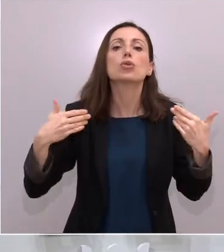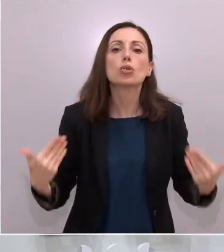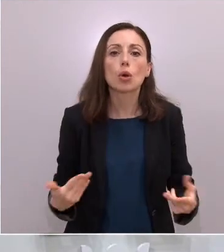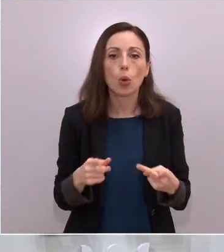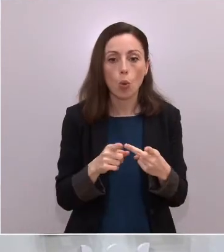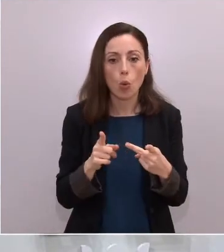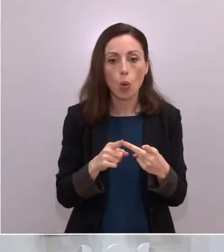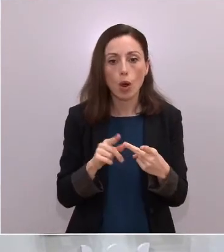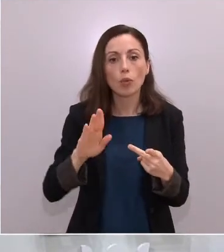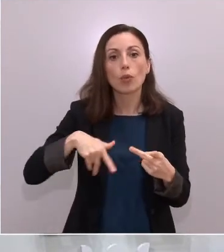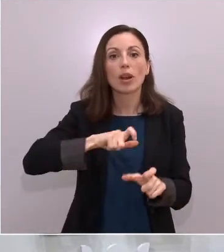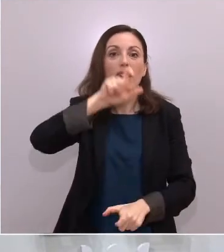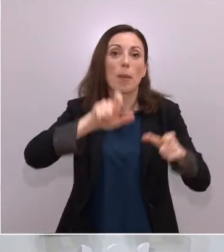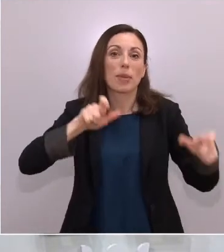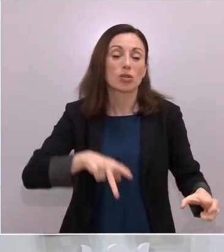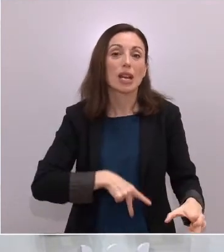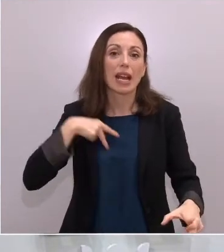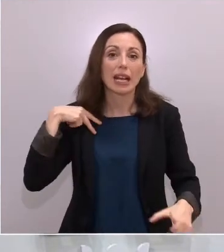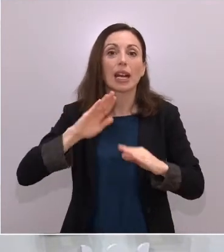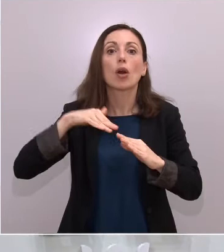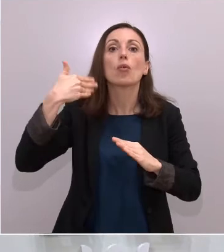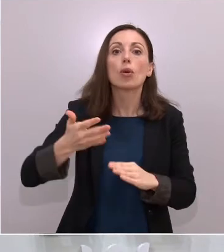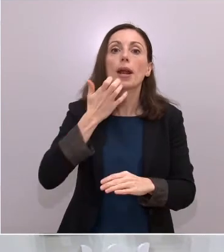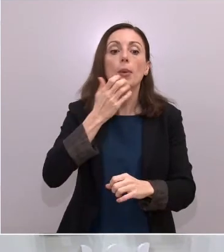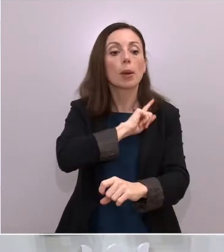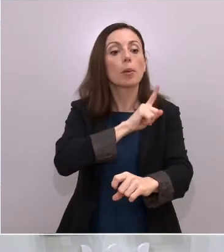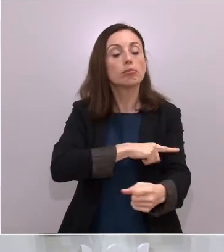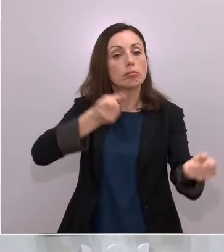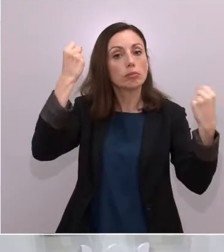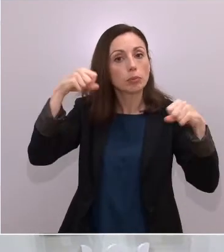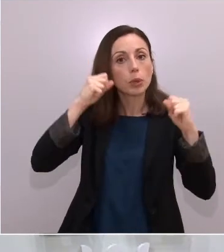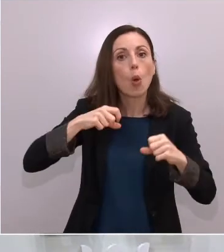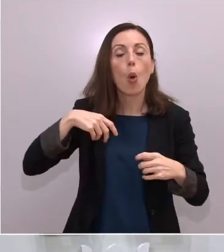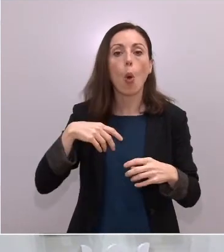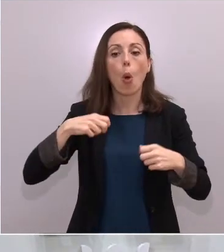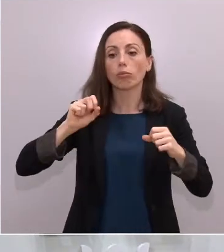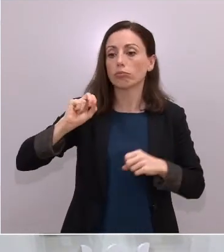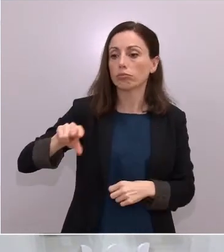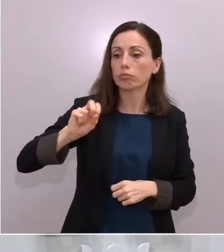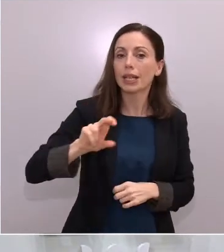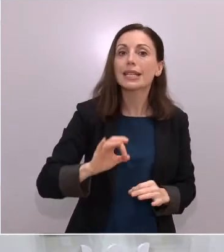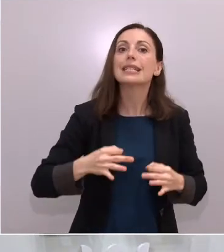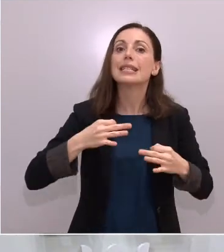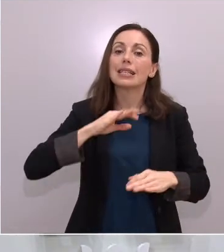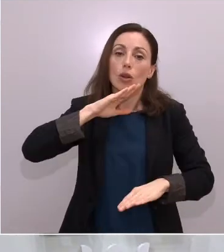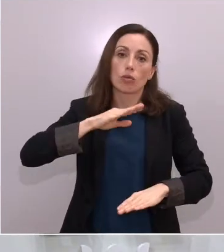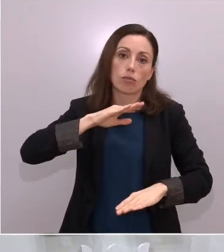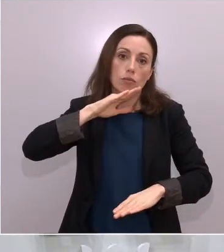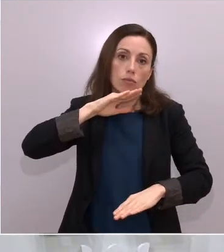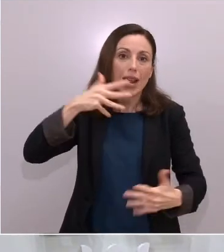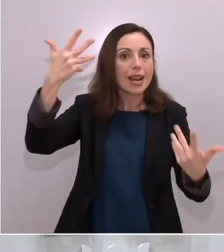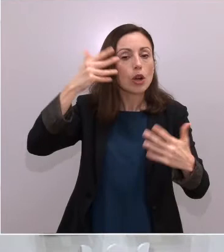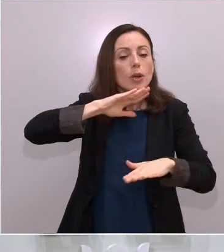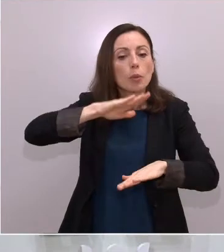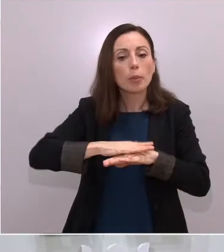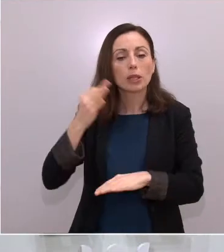puedan salir la población en general a practicar deporte o a dar paseos, siempre siguiendo las